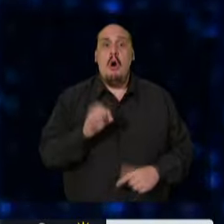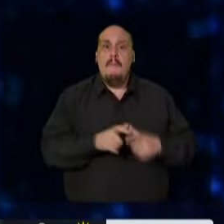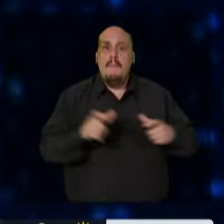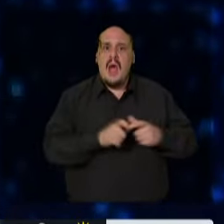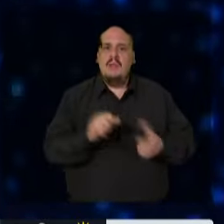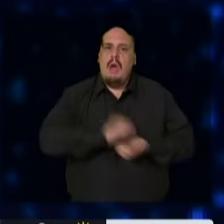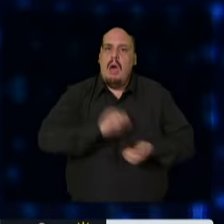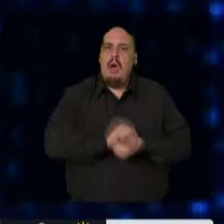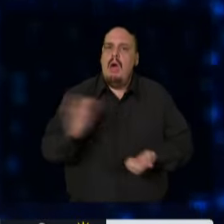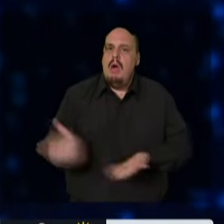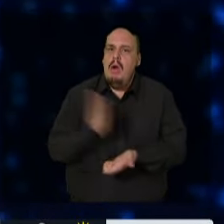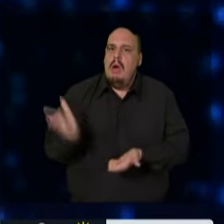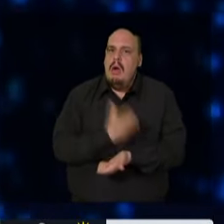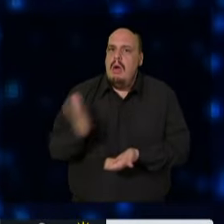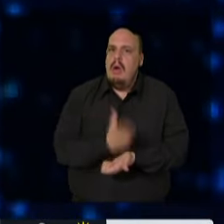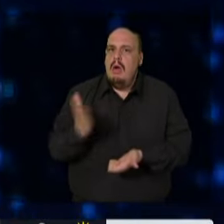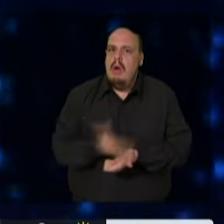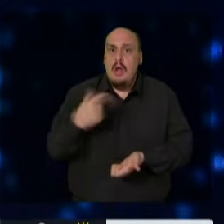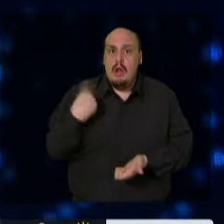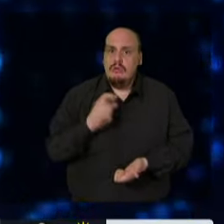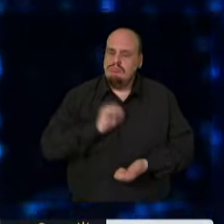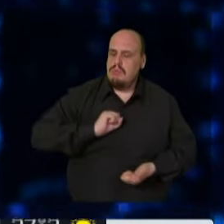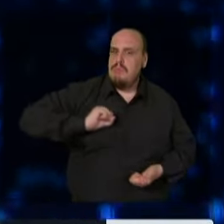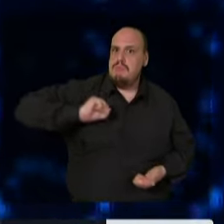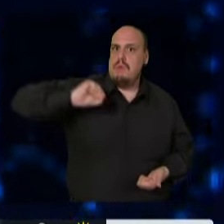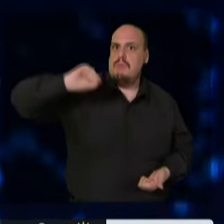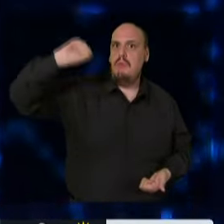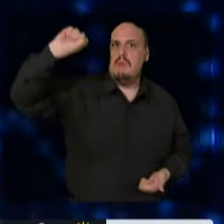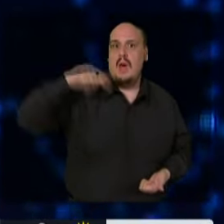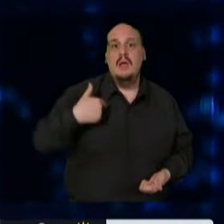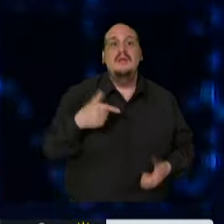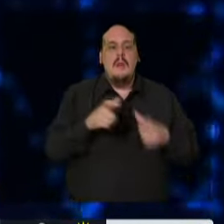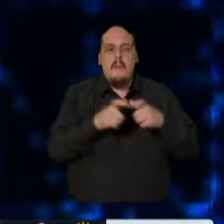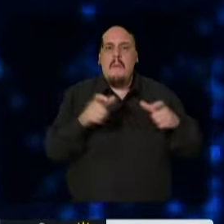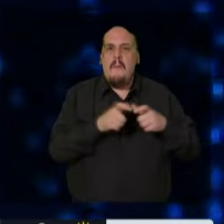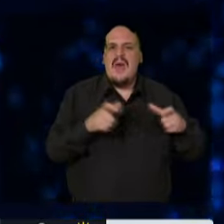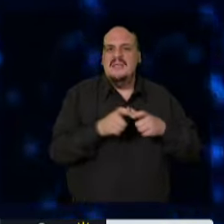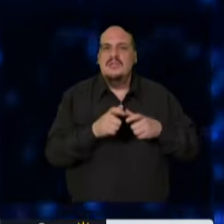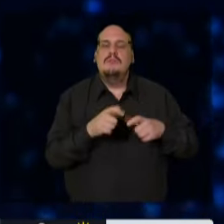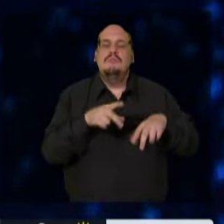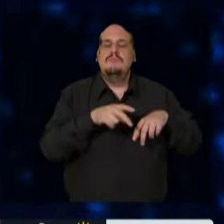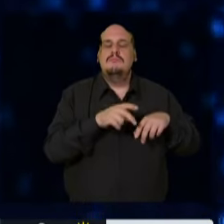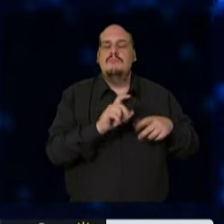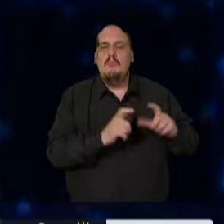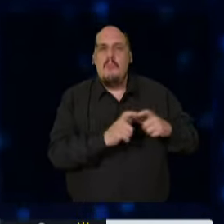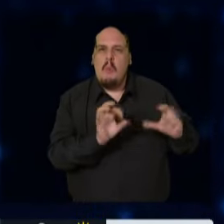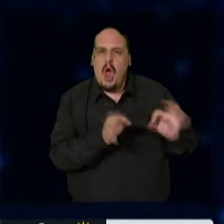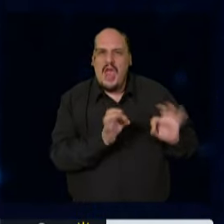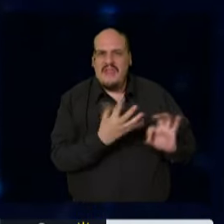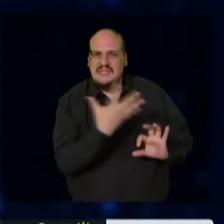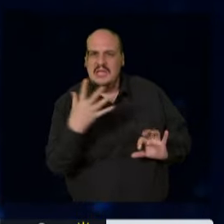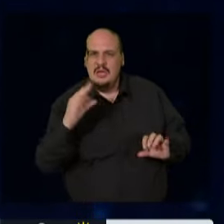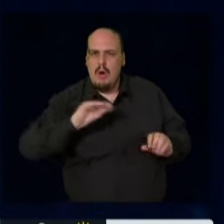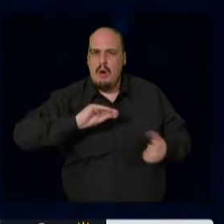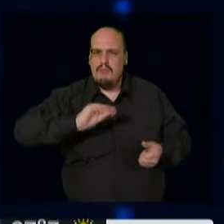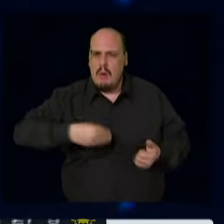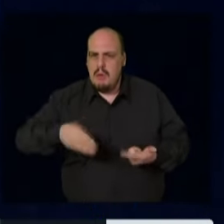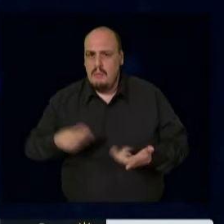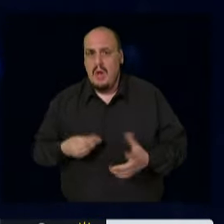monetaria y tenemos un descontrol de inflación, destrozamos 5 signos monetarios, le quitamos 13,0 a la moneda, podríamos quitarles 3